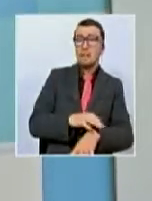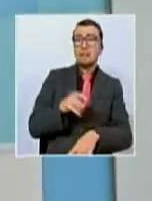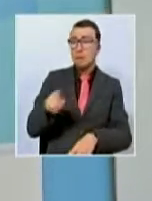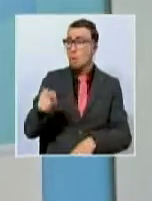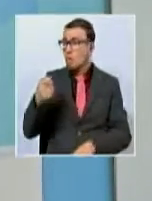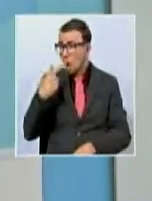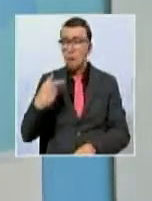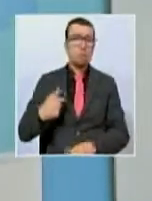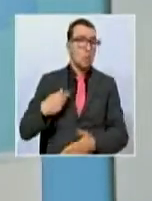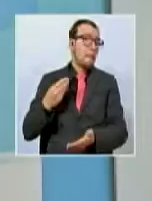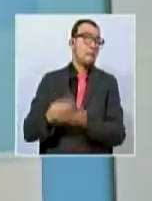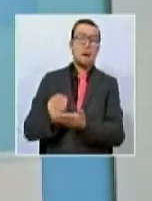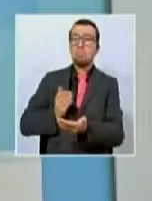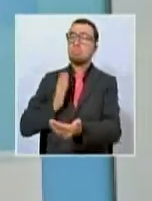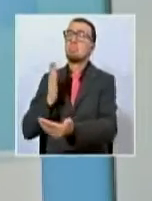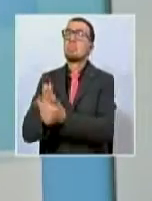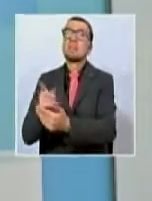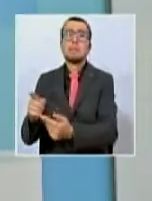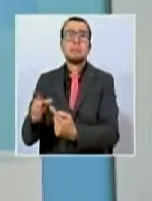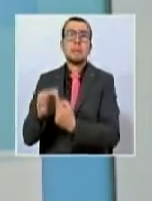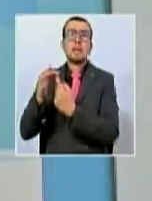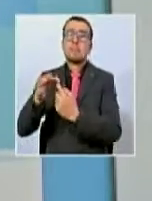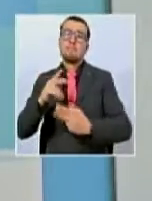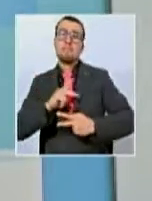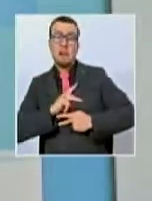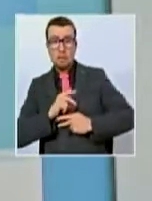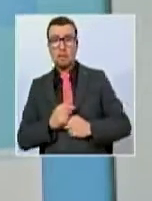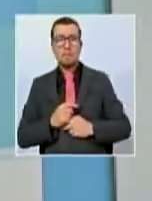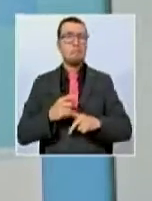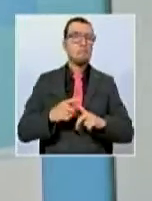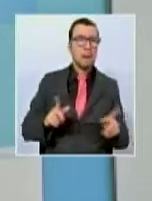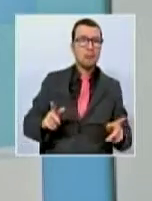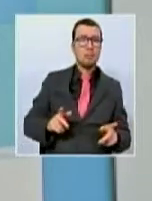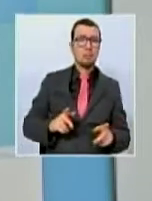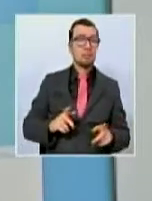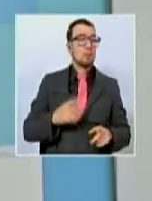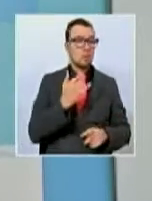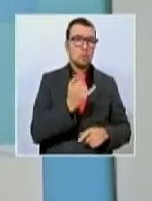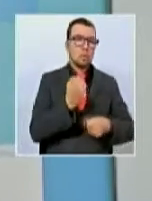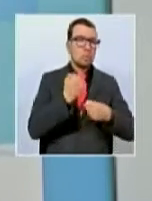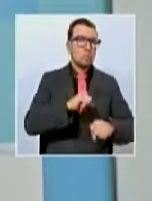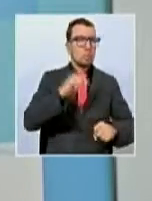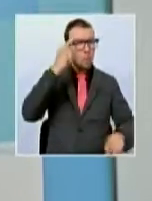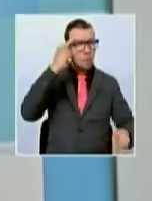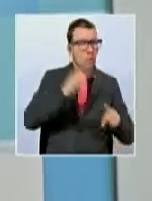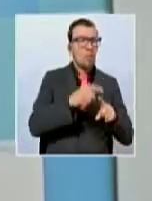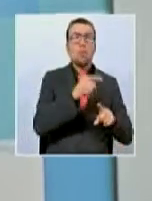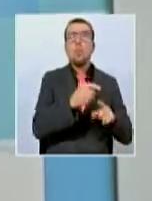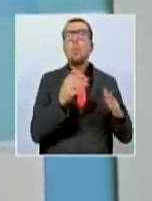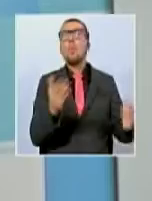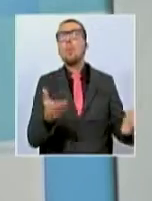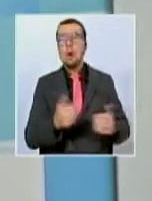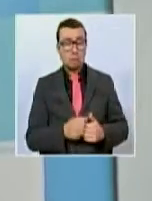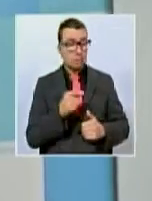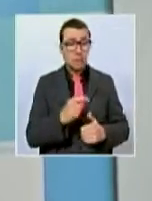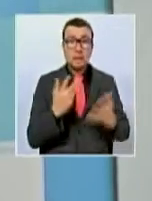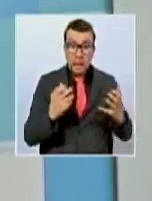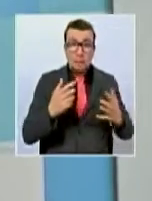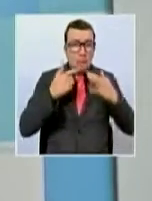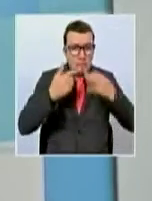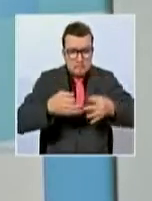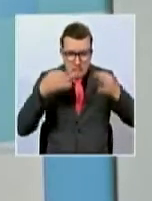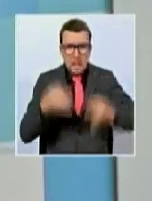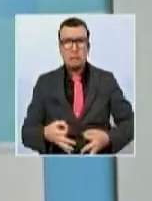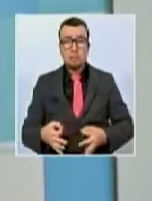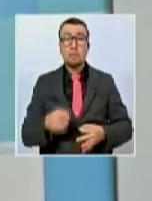mi consulta y voy a los especialistas privados. Pero también lo queremos que realmente se haga realidad, que la